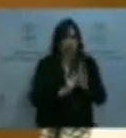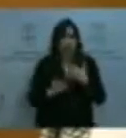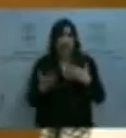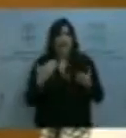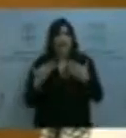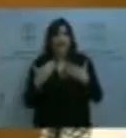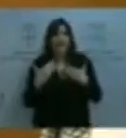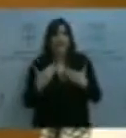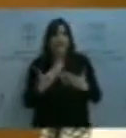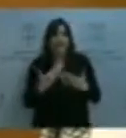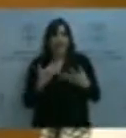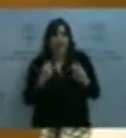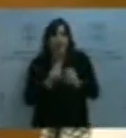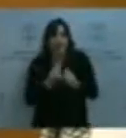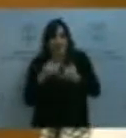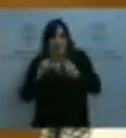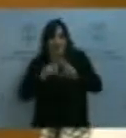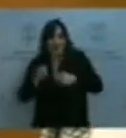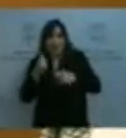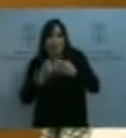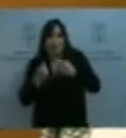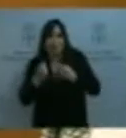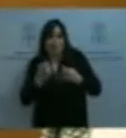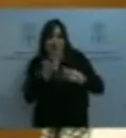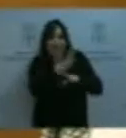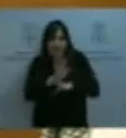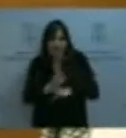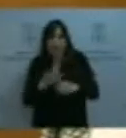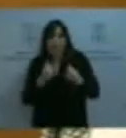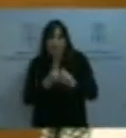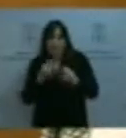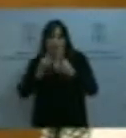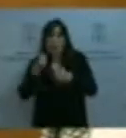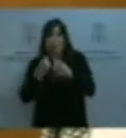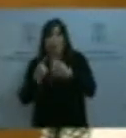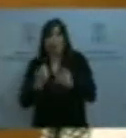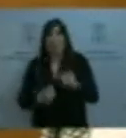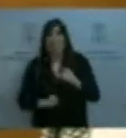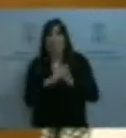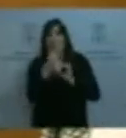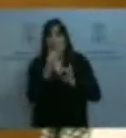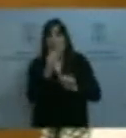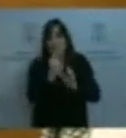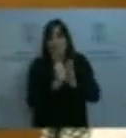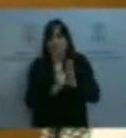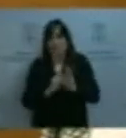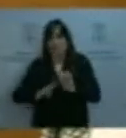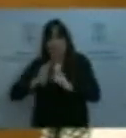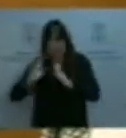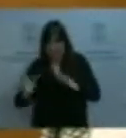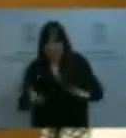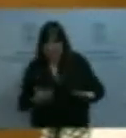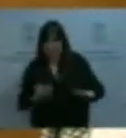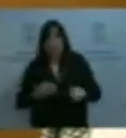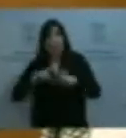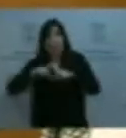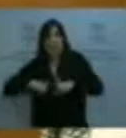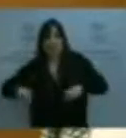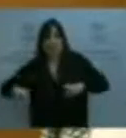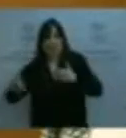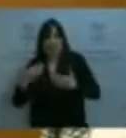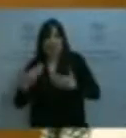los candidatos con la consultora, que vale 20 puntos. Y tercera fase, la entrevista con un tribunal, que tampoco lo entiendo muy bien esta dualidad, señor